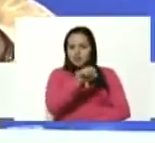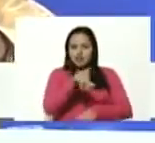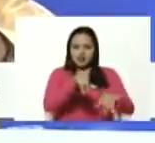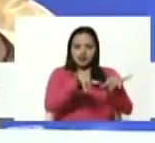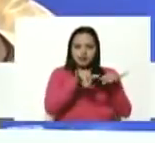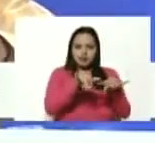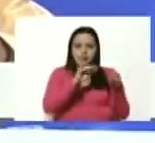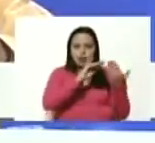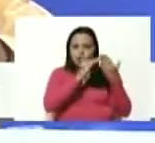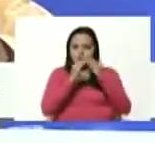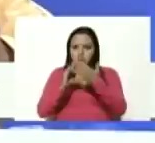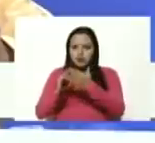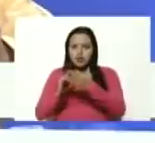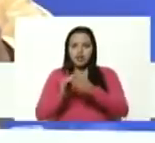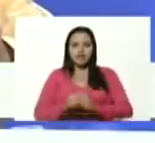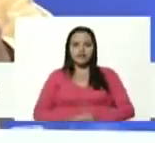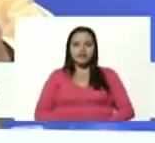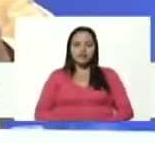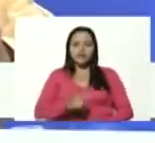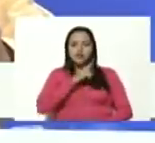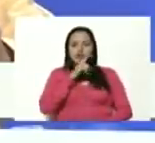precisamente en la comunidad Valencey,